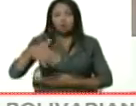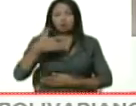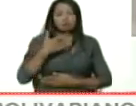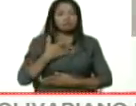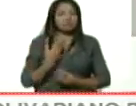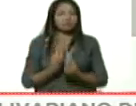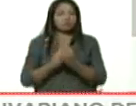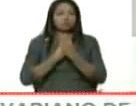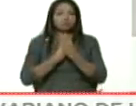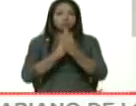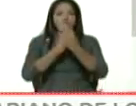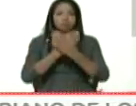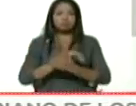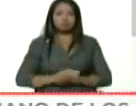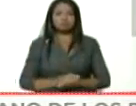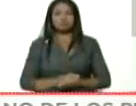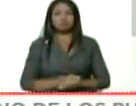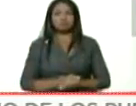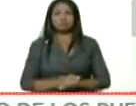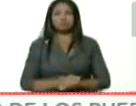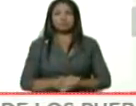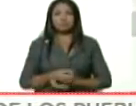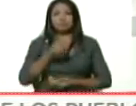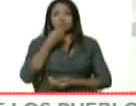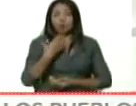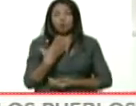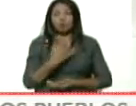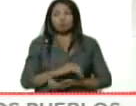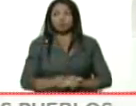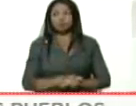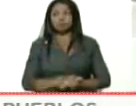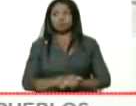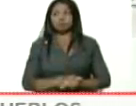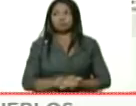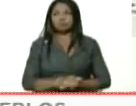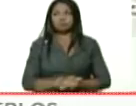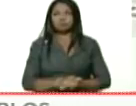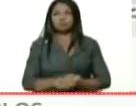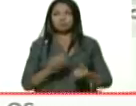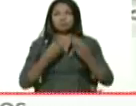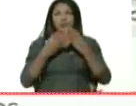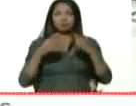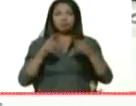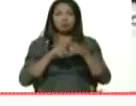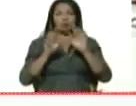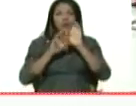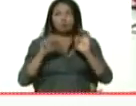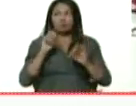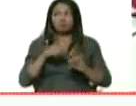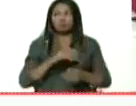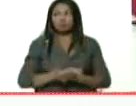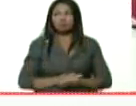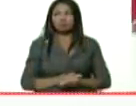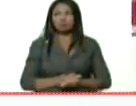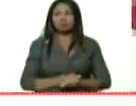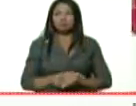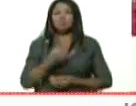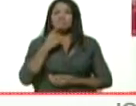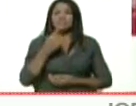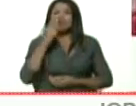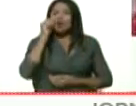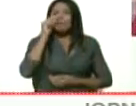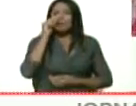sentimientos. Bueno, un comentario al margen, como dice. ¿Cómo que dice José